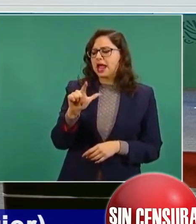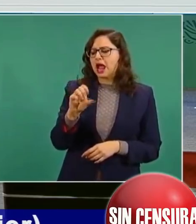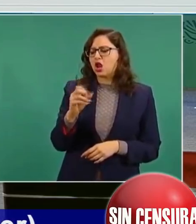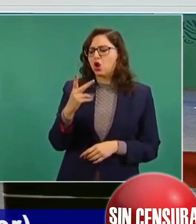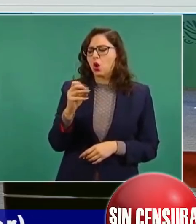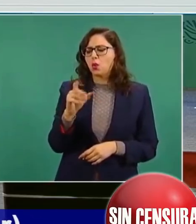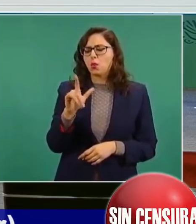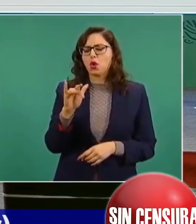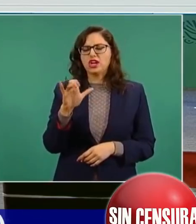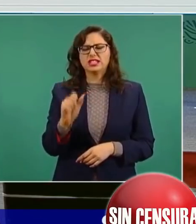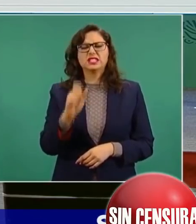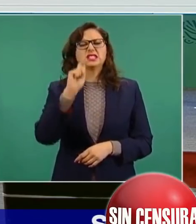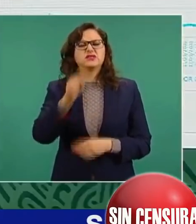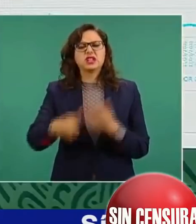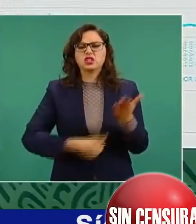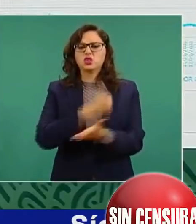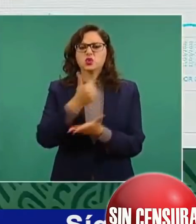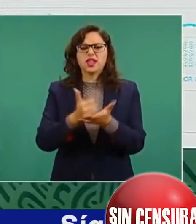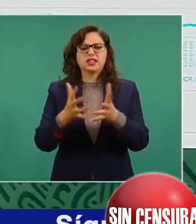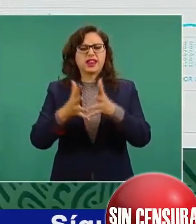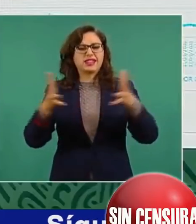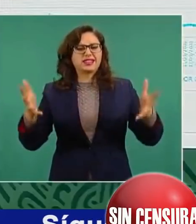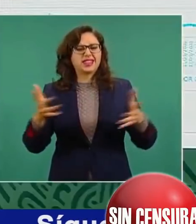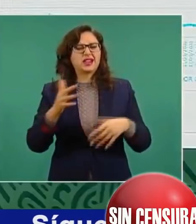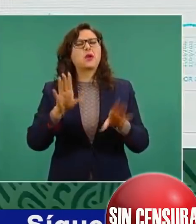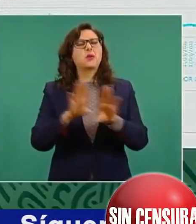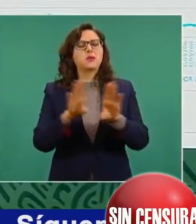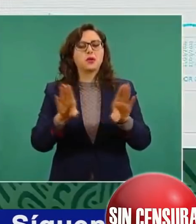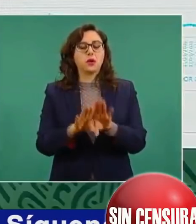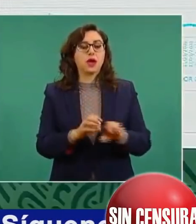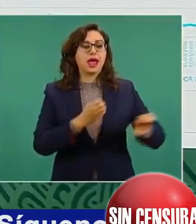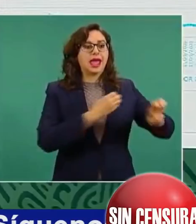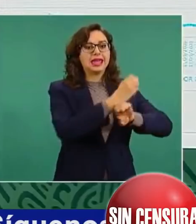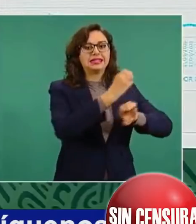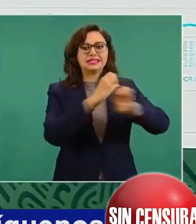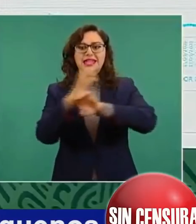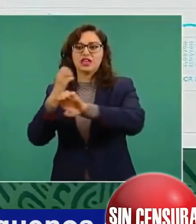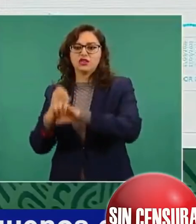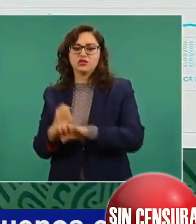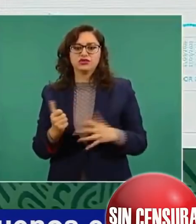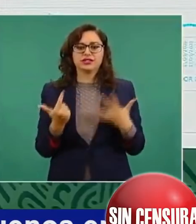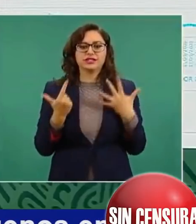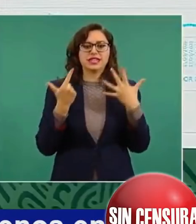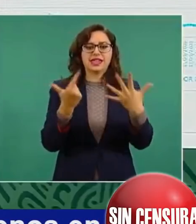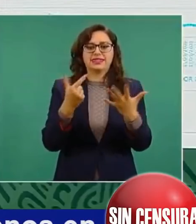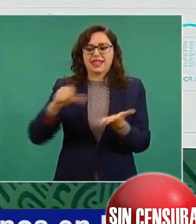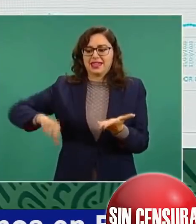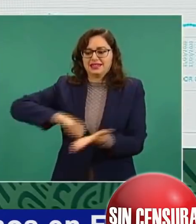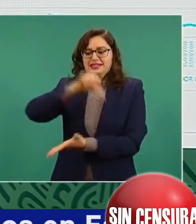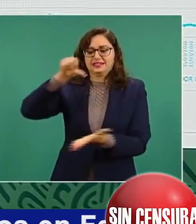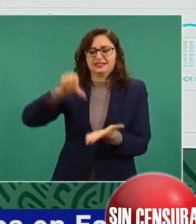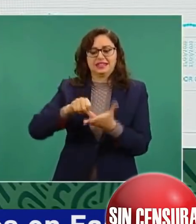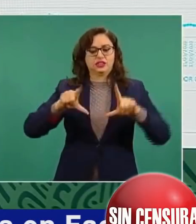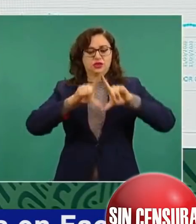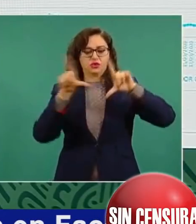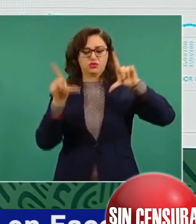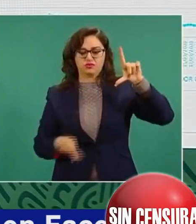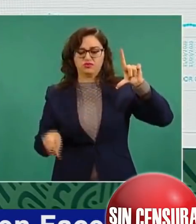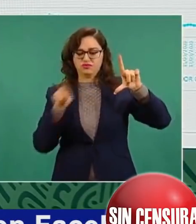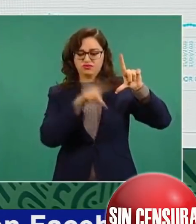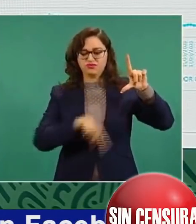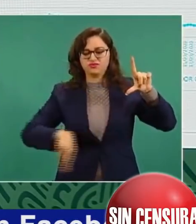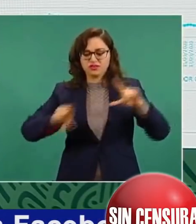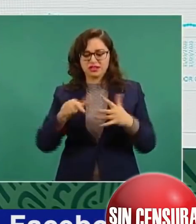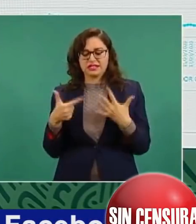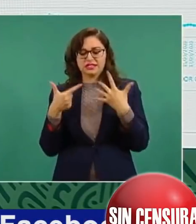en torno al Valle de México que tienen más o menos la misma dinámica epidemiológica porque comparten una gran cantidad de